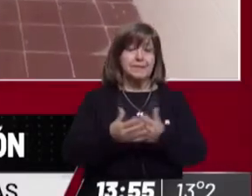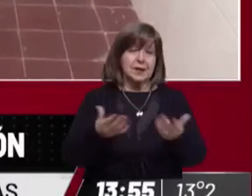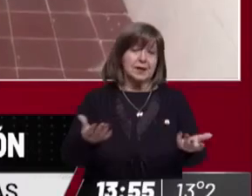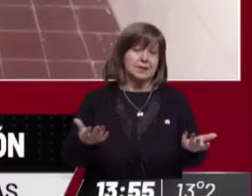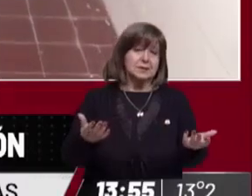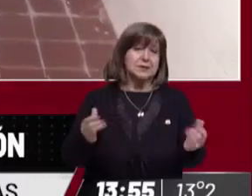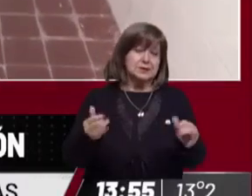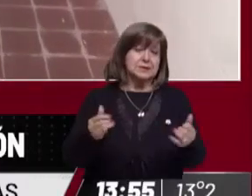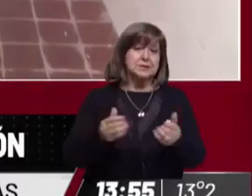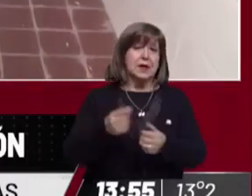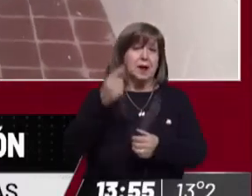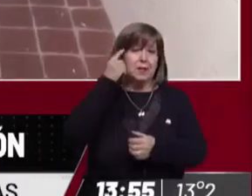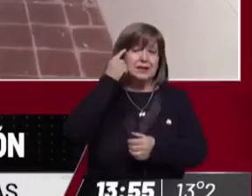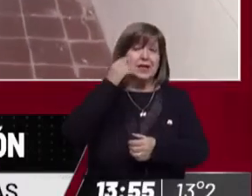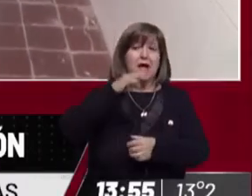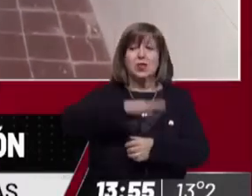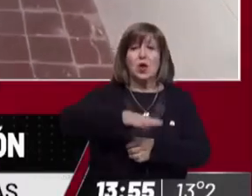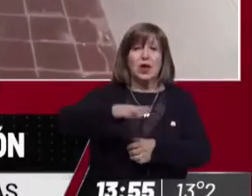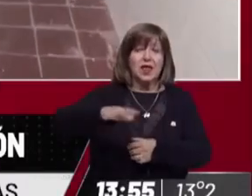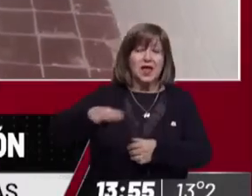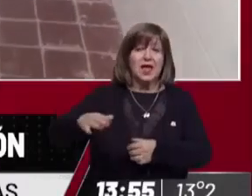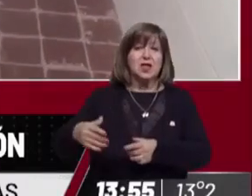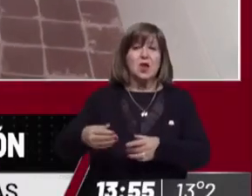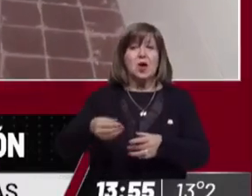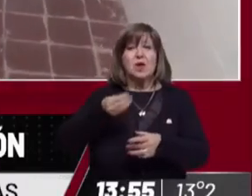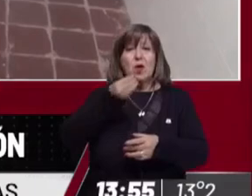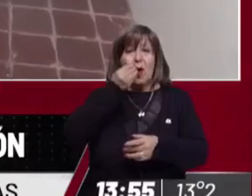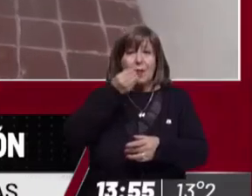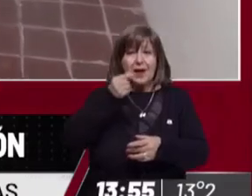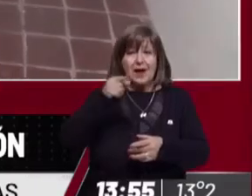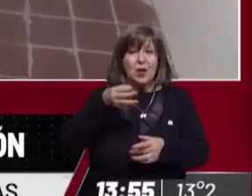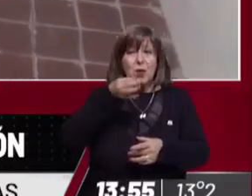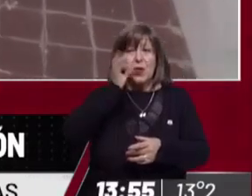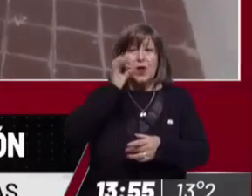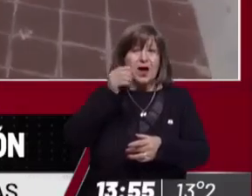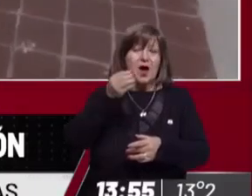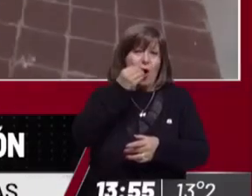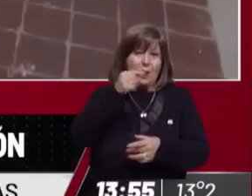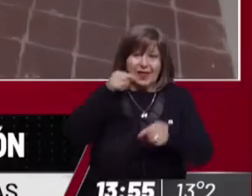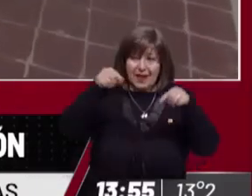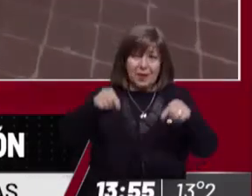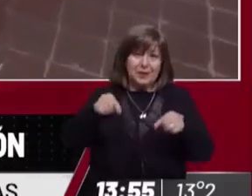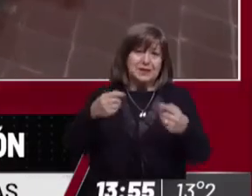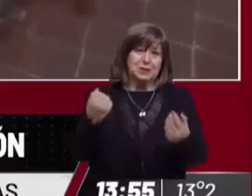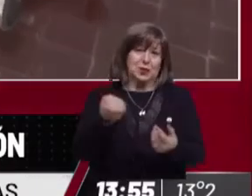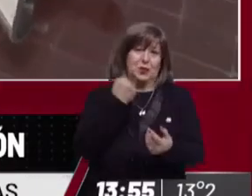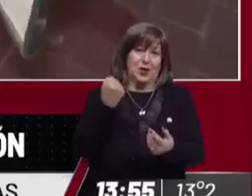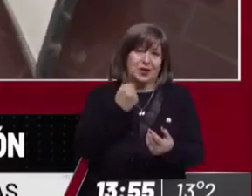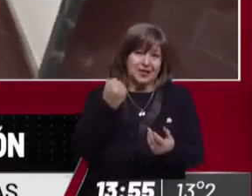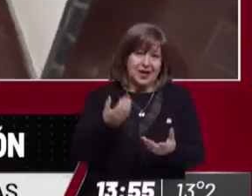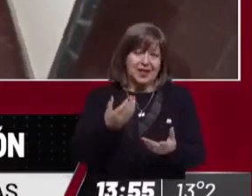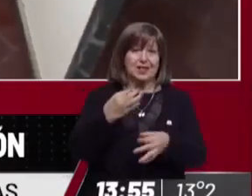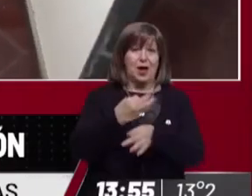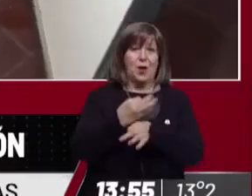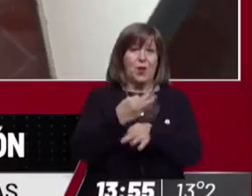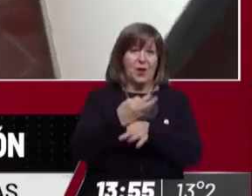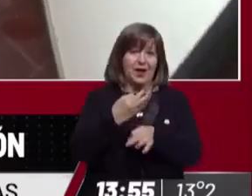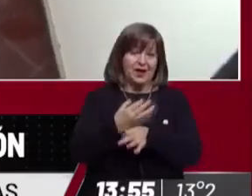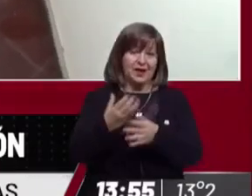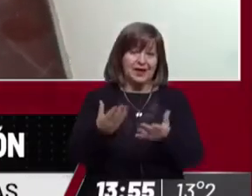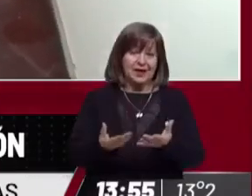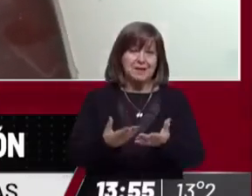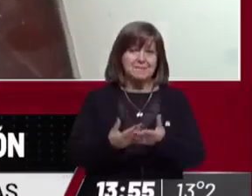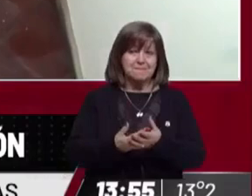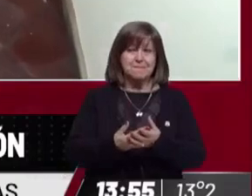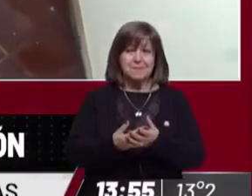Sí, y pensando también que los chicos tienen acá merienda, que para ellos es una comida también importante en el día. Así que